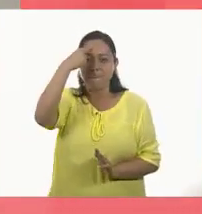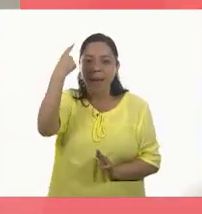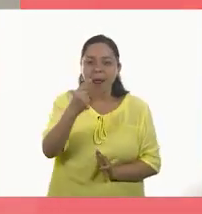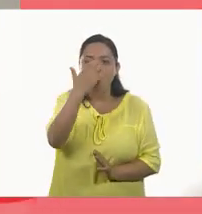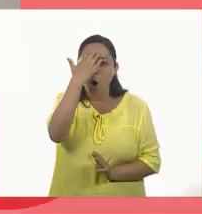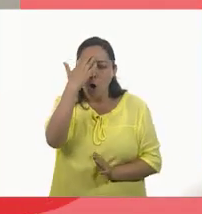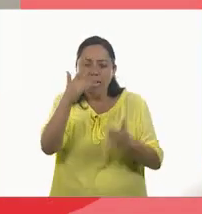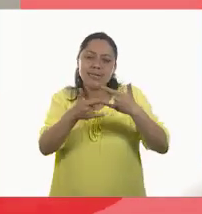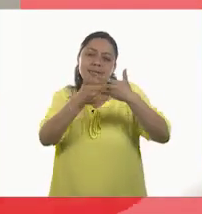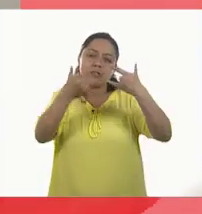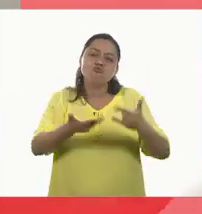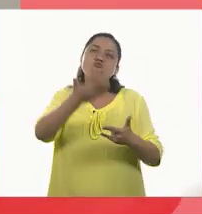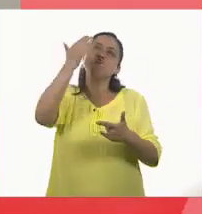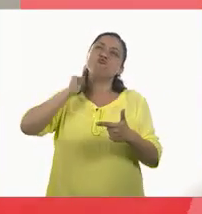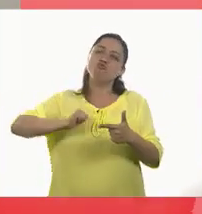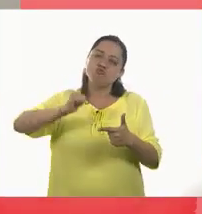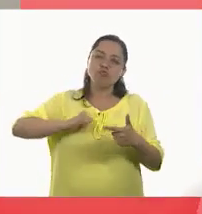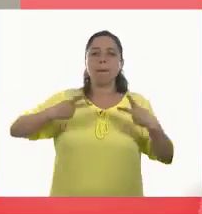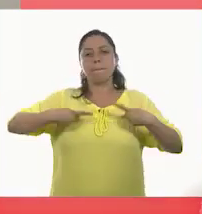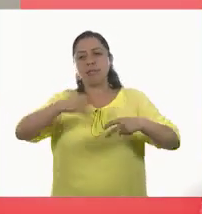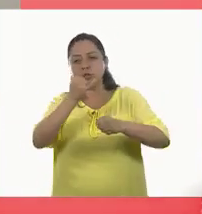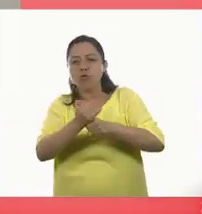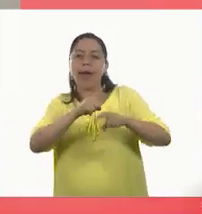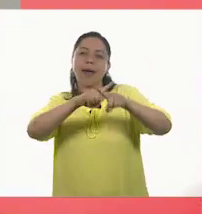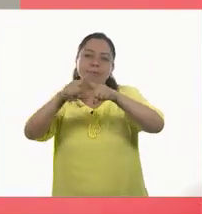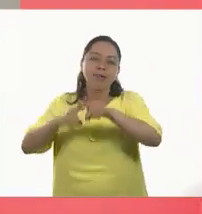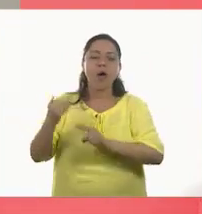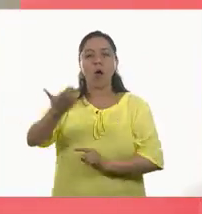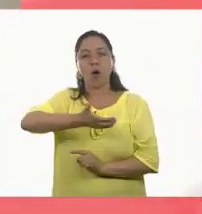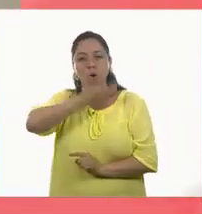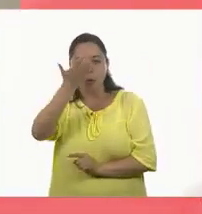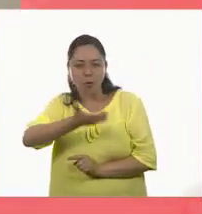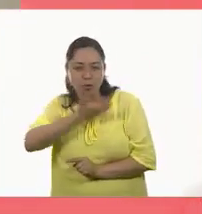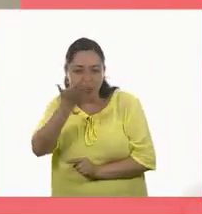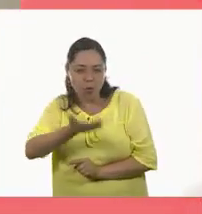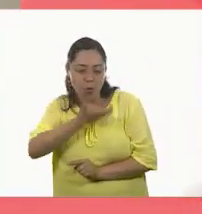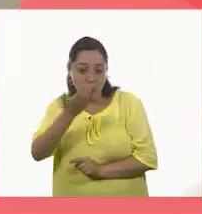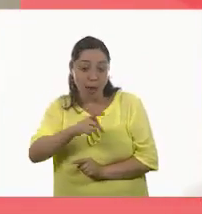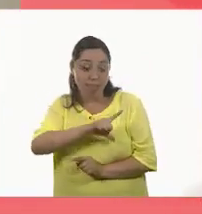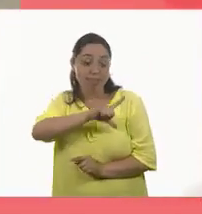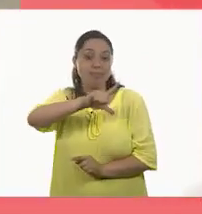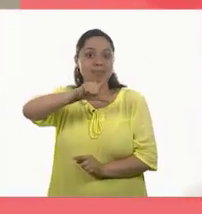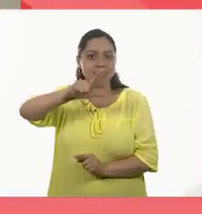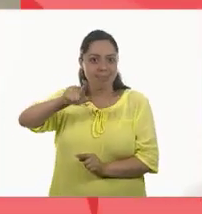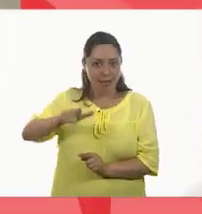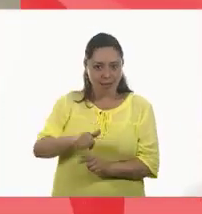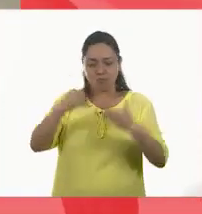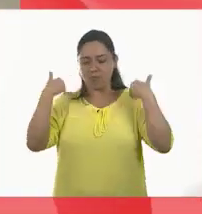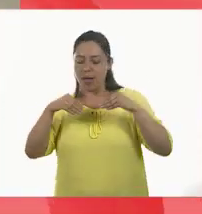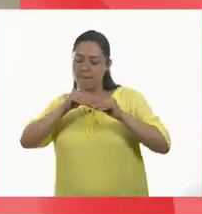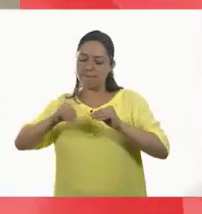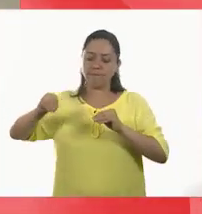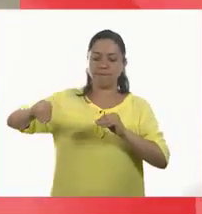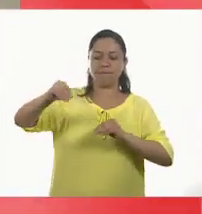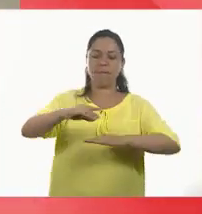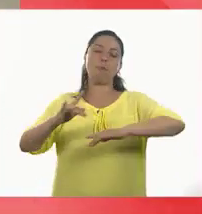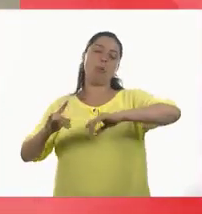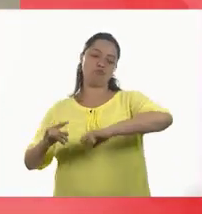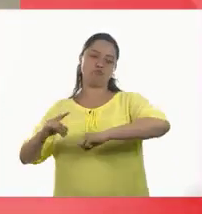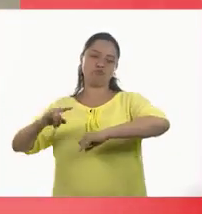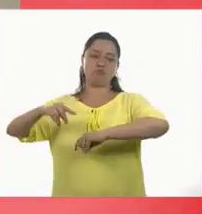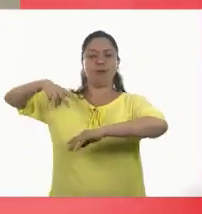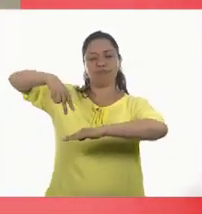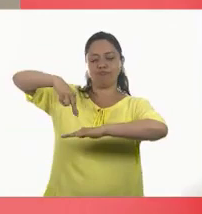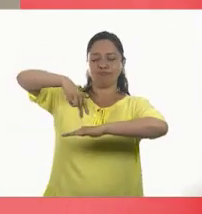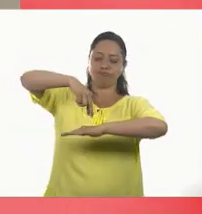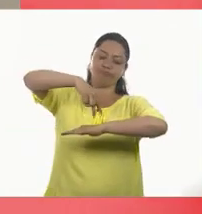historia, personajes y costumbres antes de decidirnos a dar un paseo por su amplio y fresco malecón para disfrutar